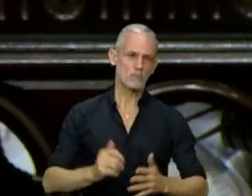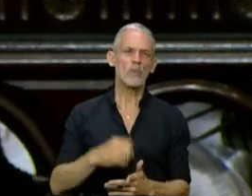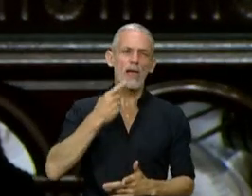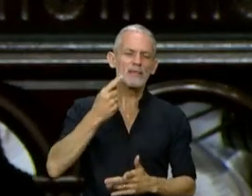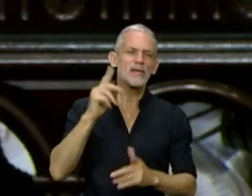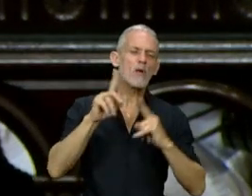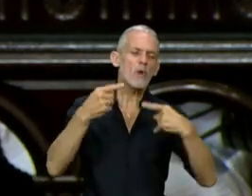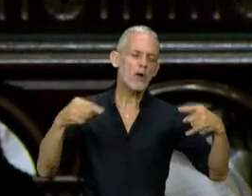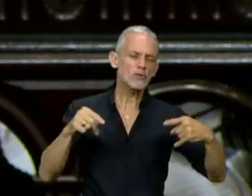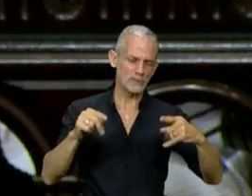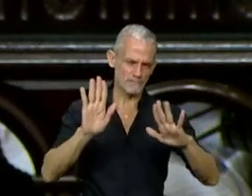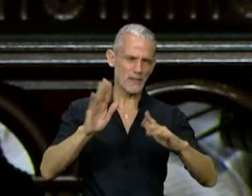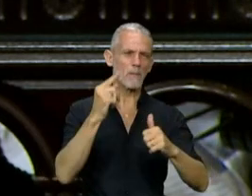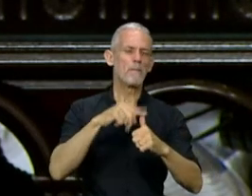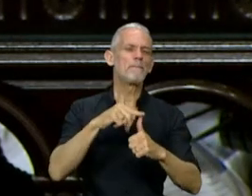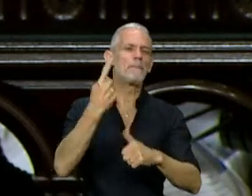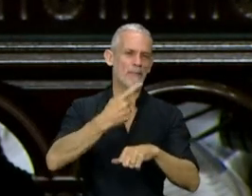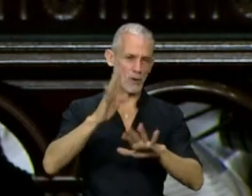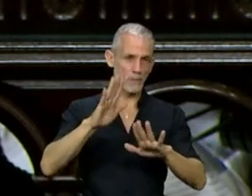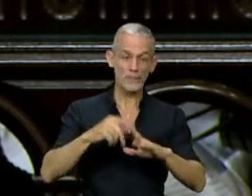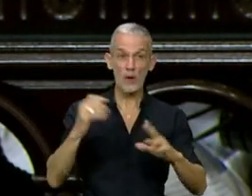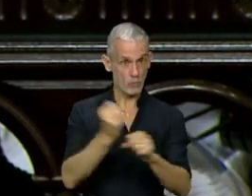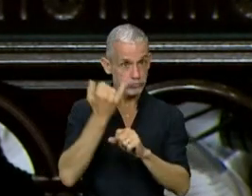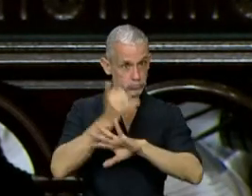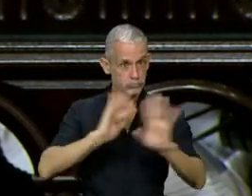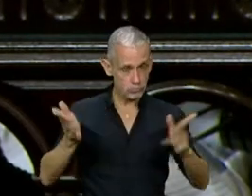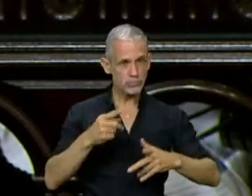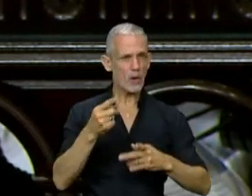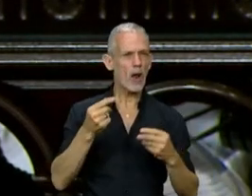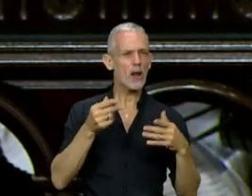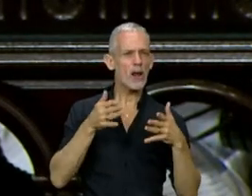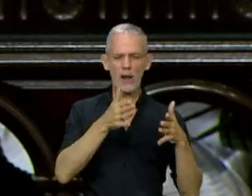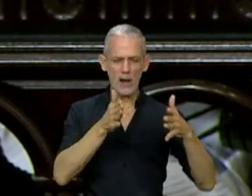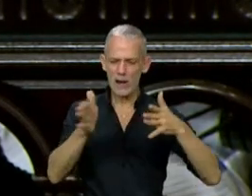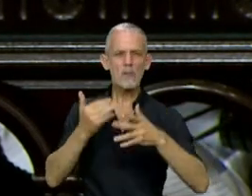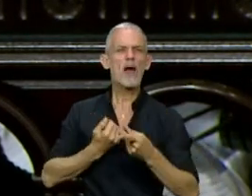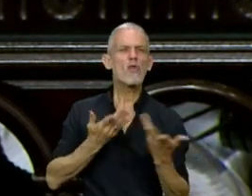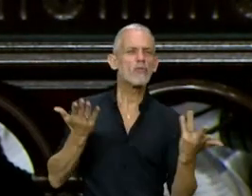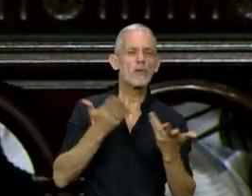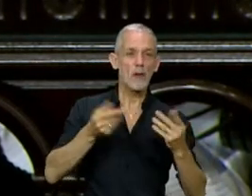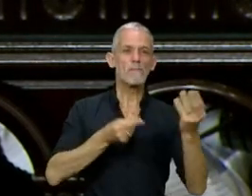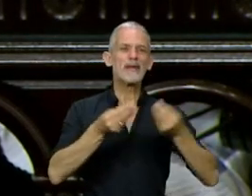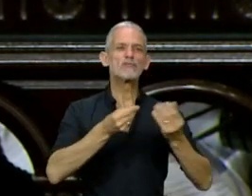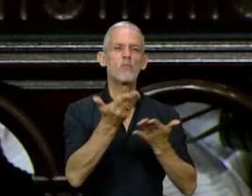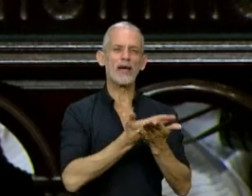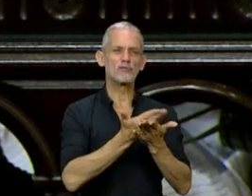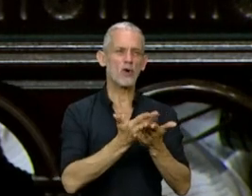Decir algunas cosas. Primero, ratificar la orientación, Presidenta, de este